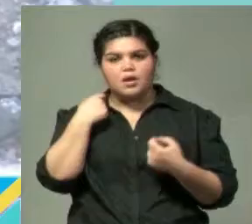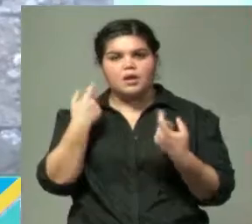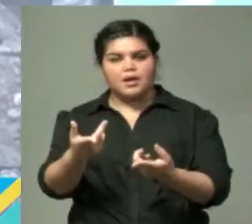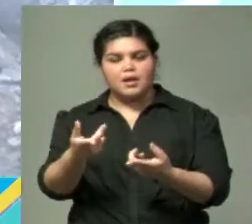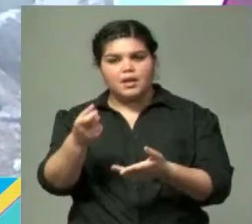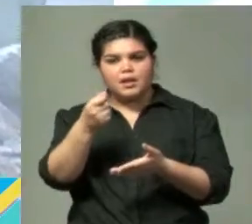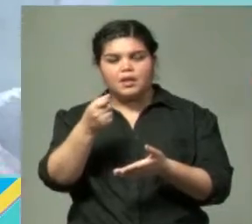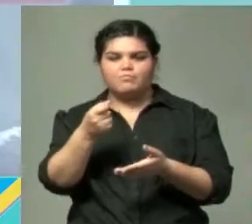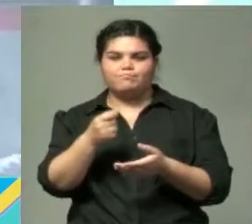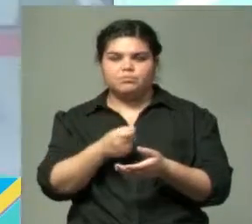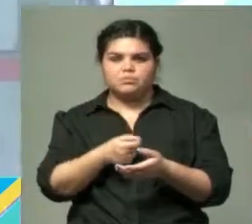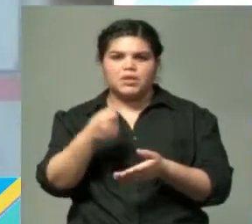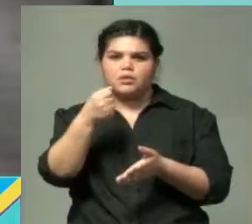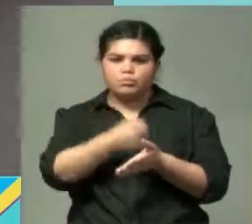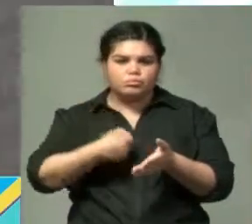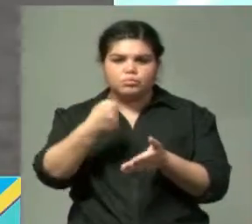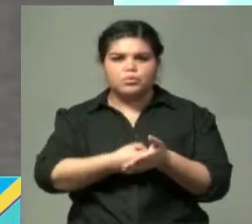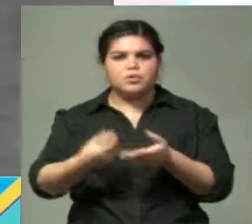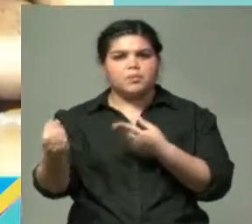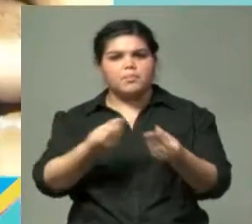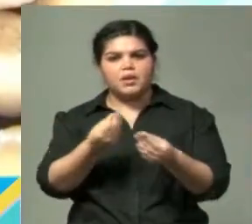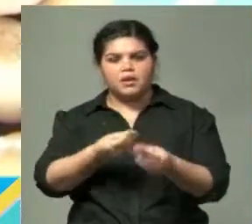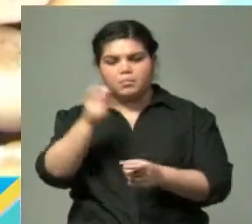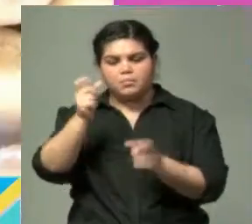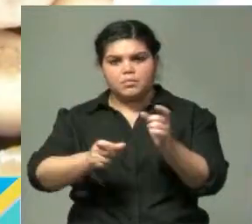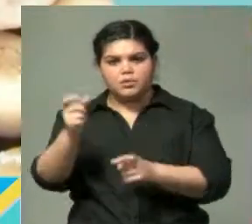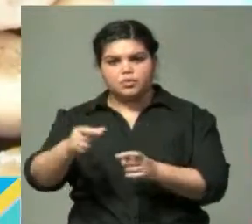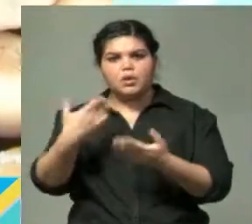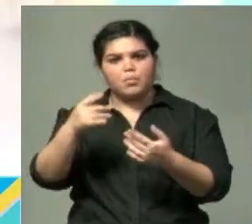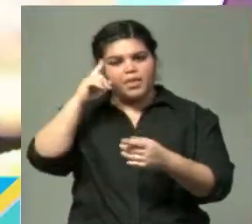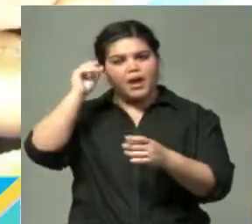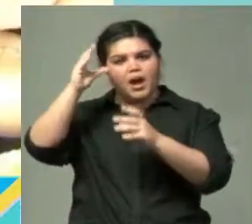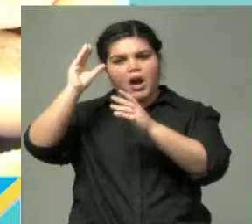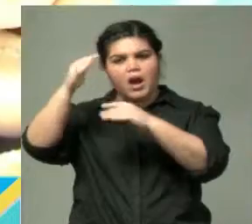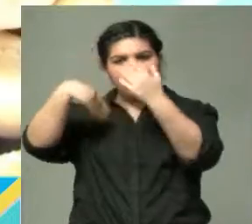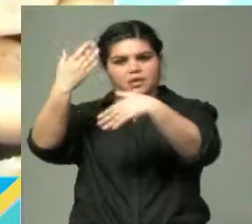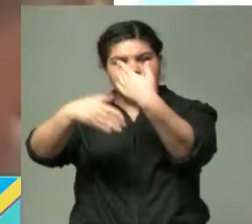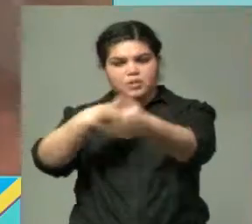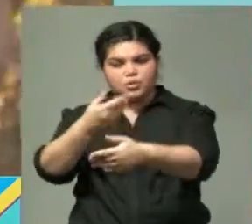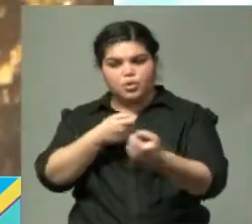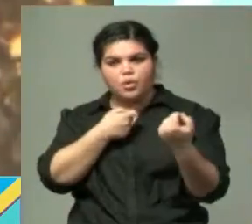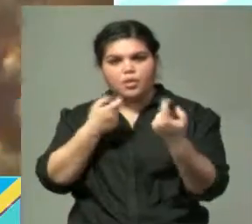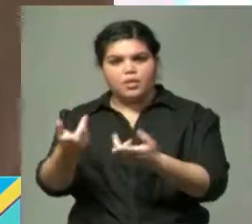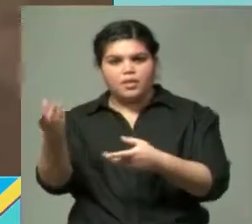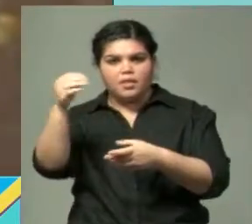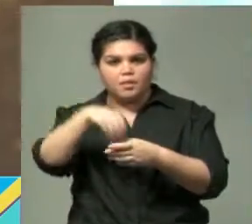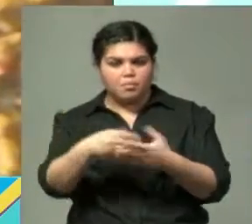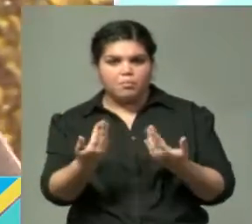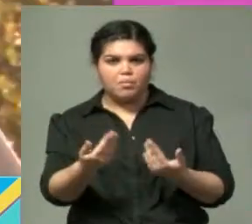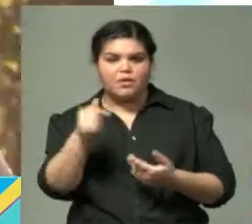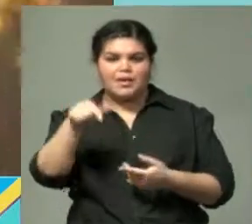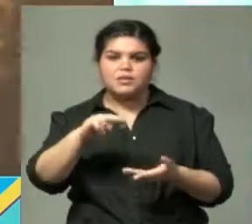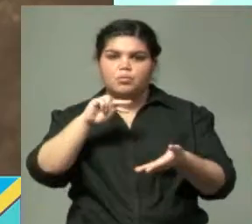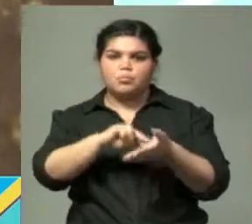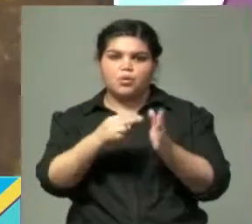trató o se trata todavía de incorporar gente a través de la capacitación, porque entendemos que ese es uno de los principales inconvenientes que van a